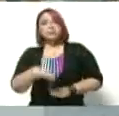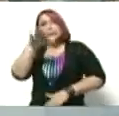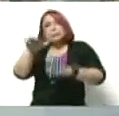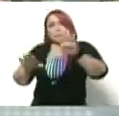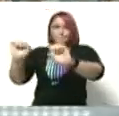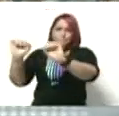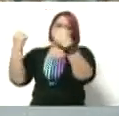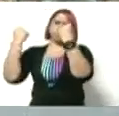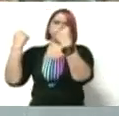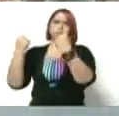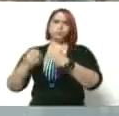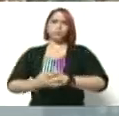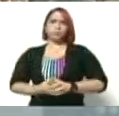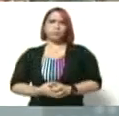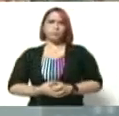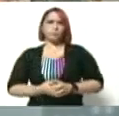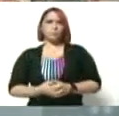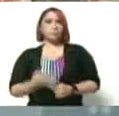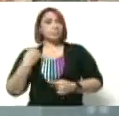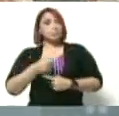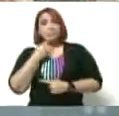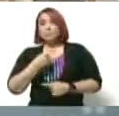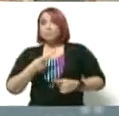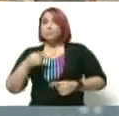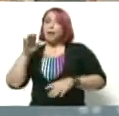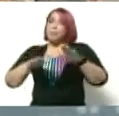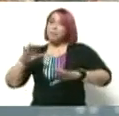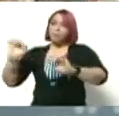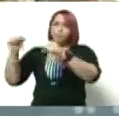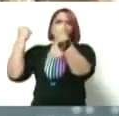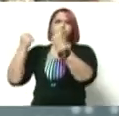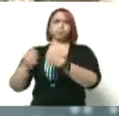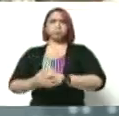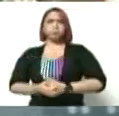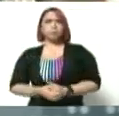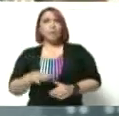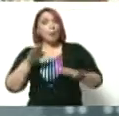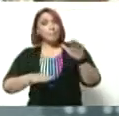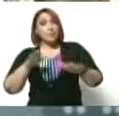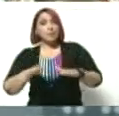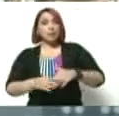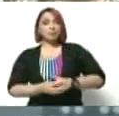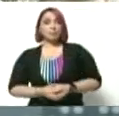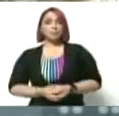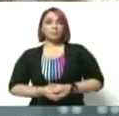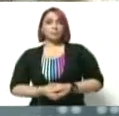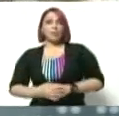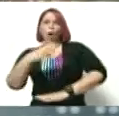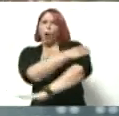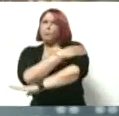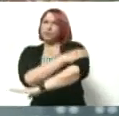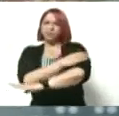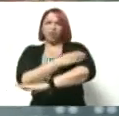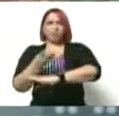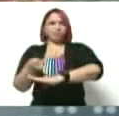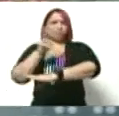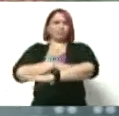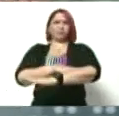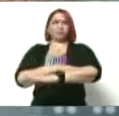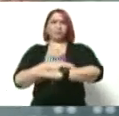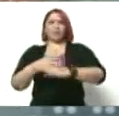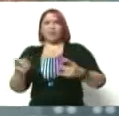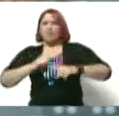bloqueo hay que decirlo a pesar del bloqueo a pesar de que la oposición extremista que dirige juan